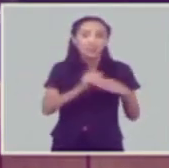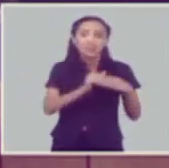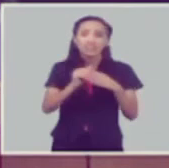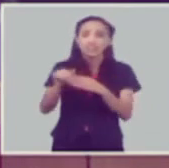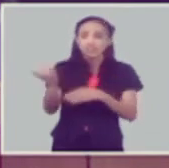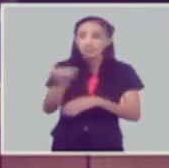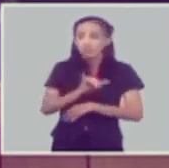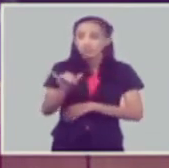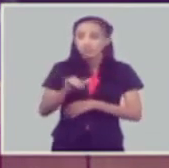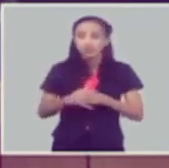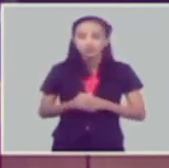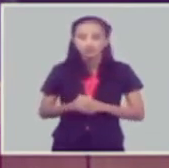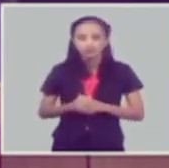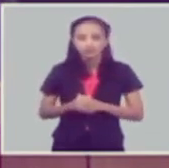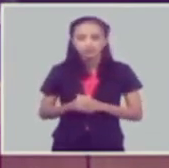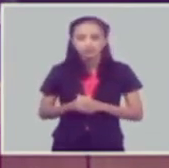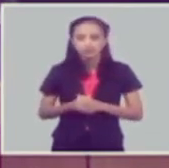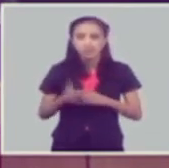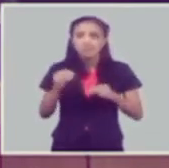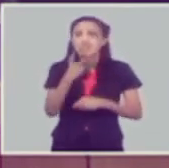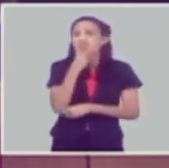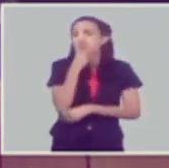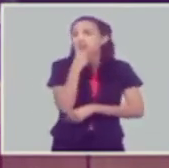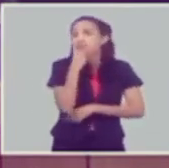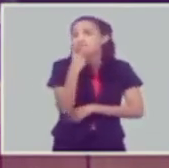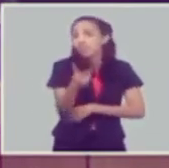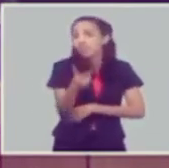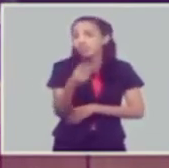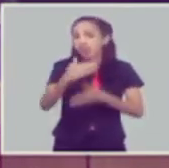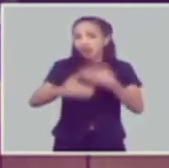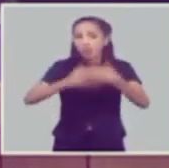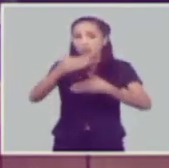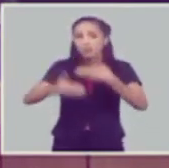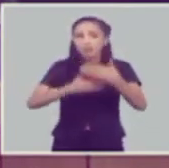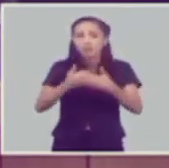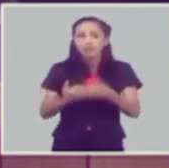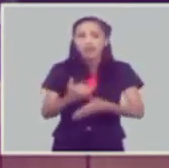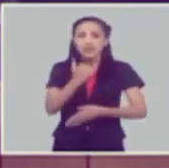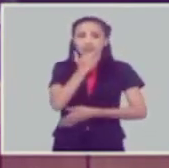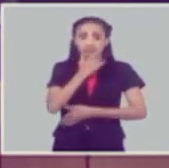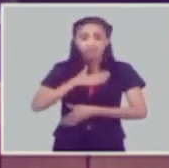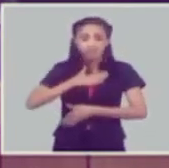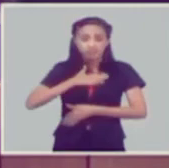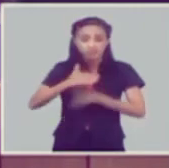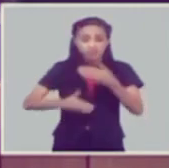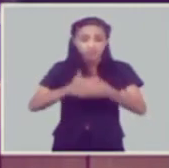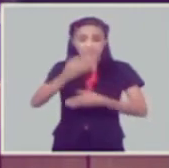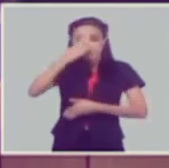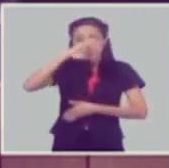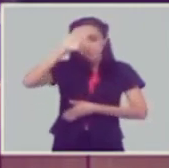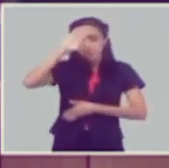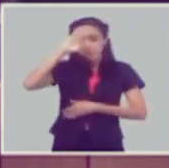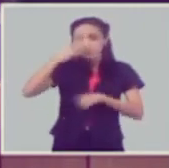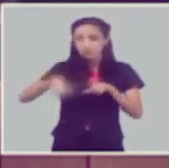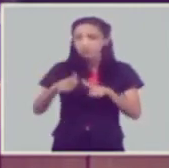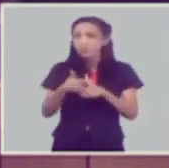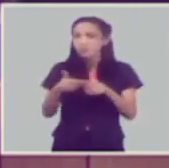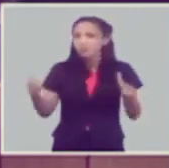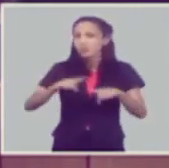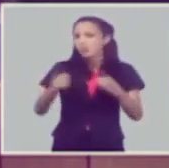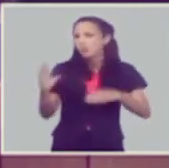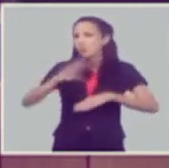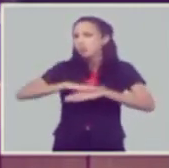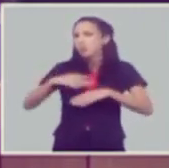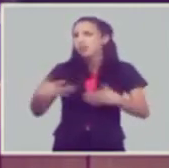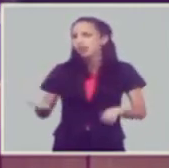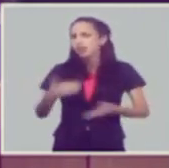atención que hipócritamente dicen prestar a los problemas que afectan e irritan a la población, la mayoría provocados por el cruel bloqueo